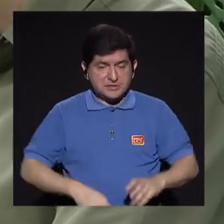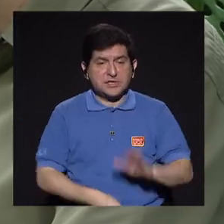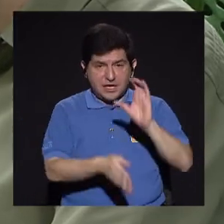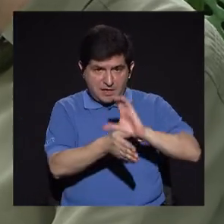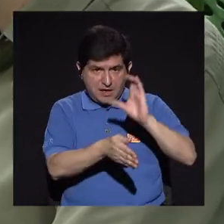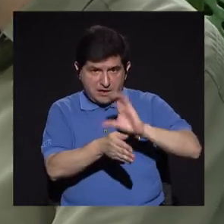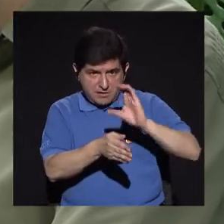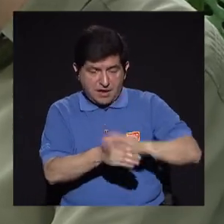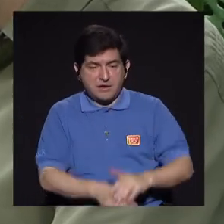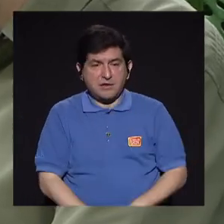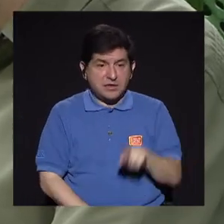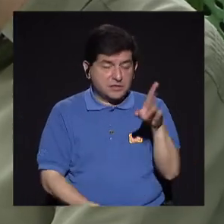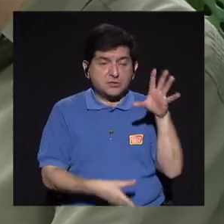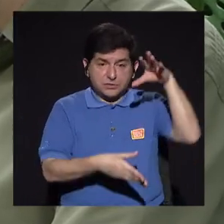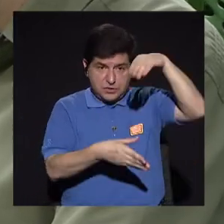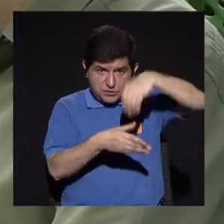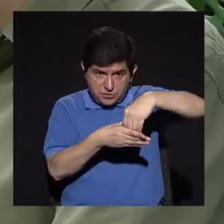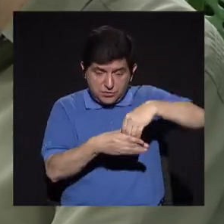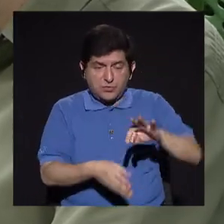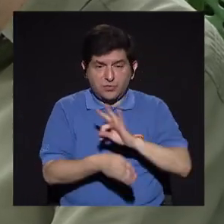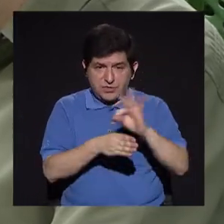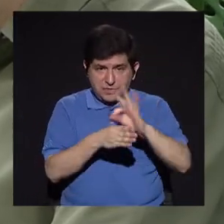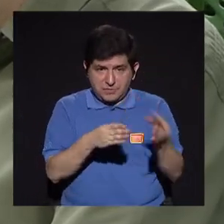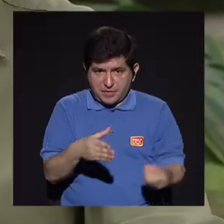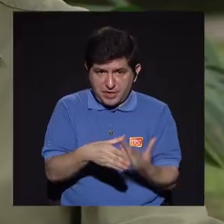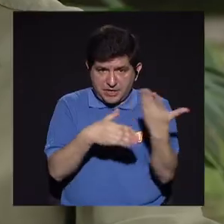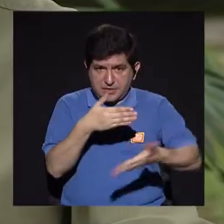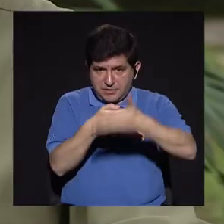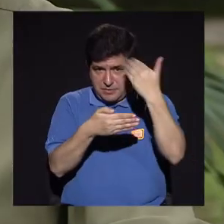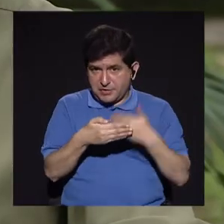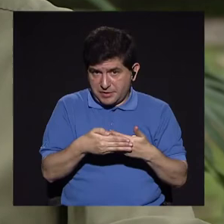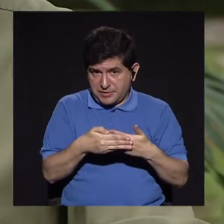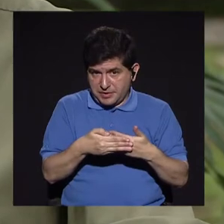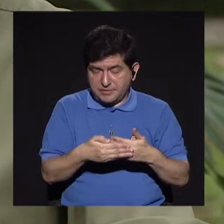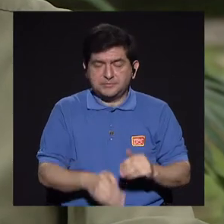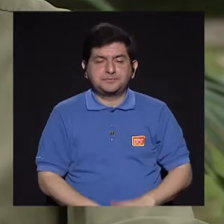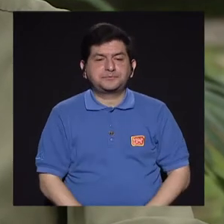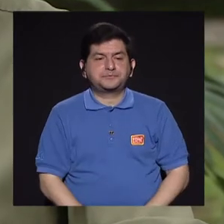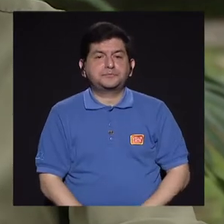que eso se contempla a la hora de dar esta terapia floral. Claro,